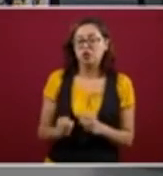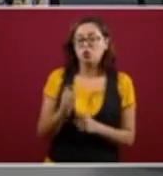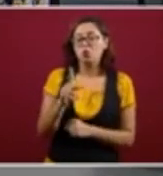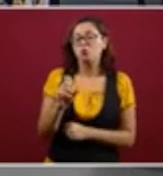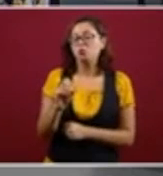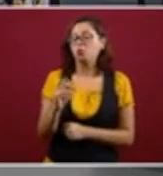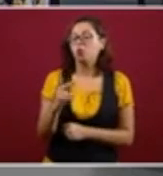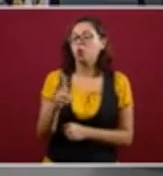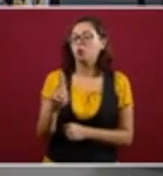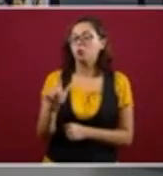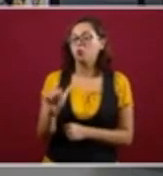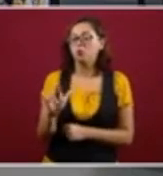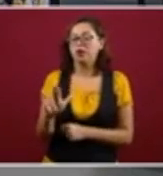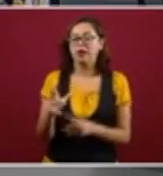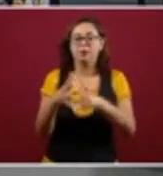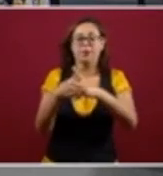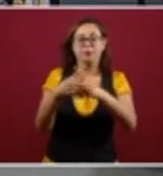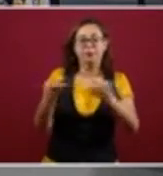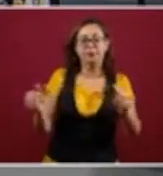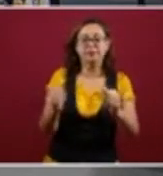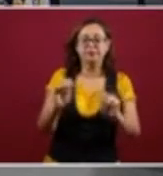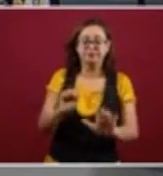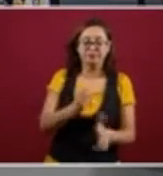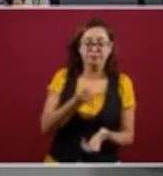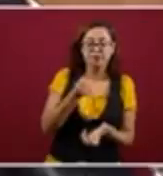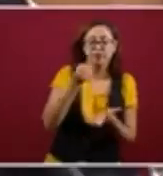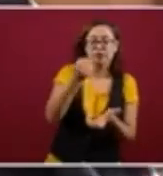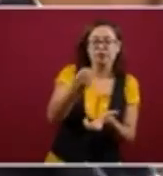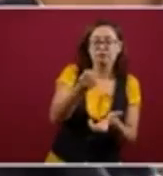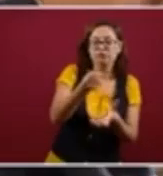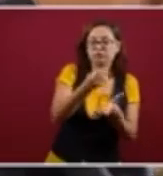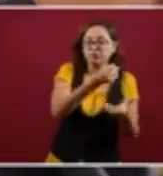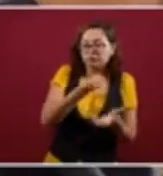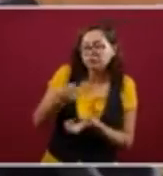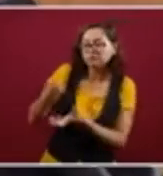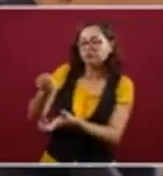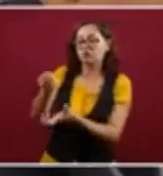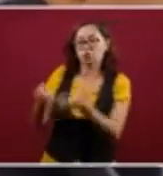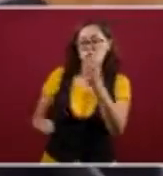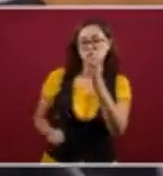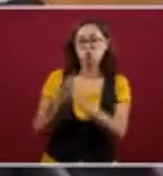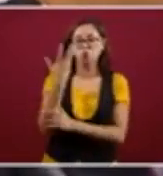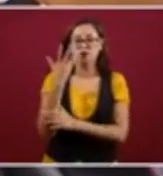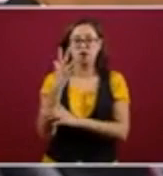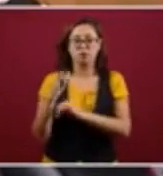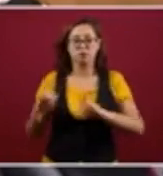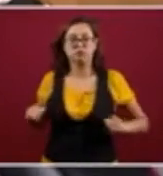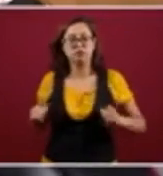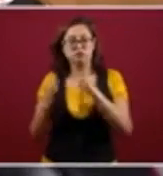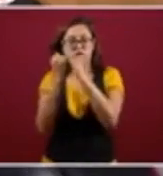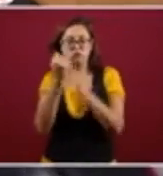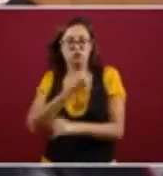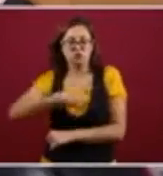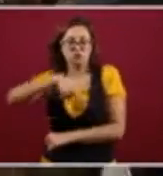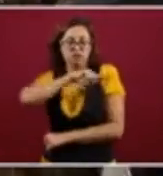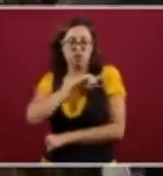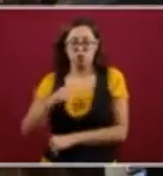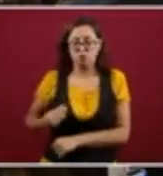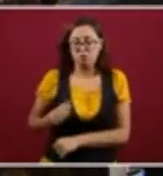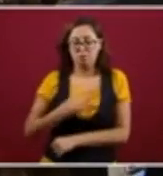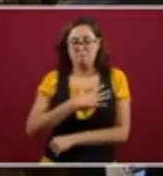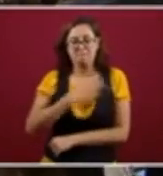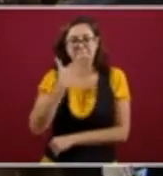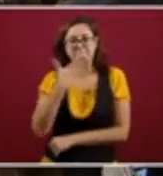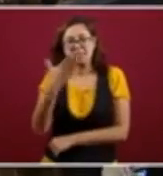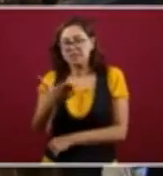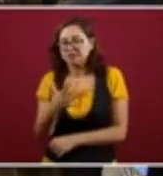la posible transferencia de los fondos, de los recursos del Fondo Catastrófico a la creación del nuevo Instituto de Salud para el Bienestar. Sí,